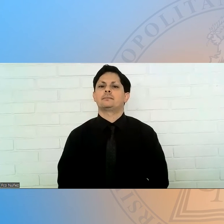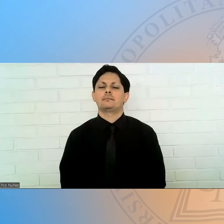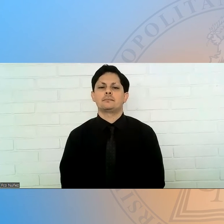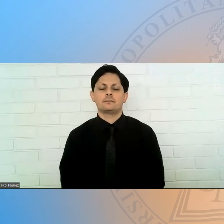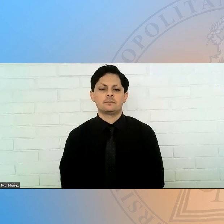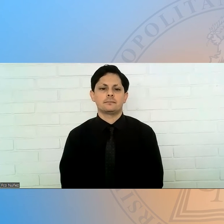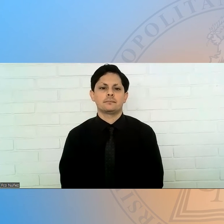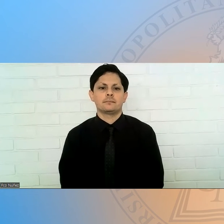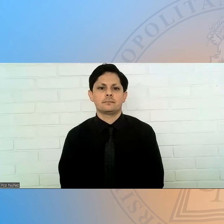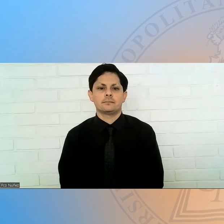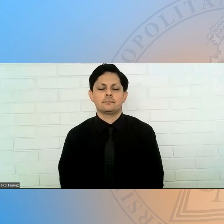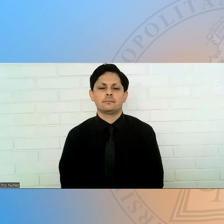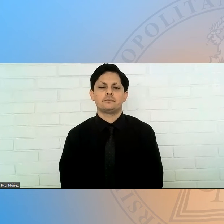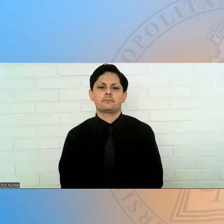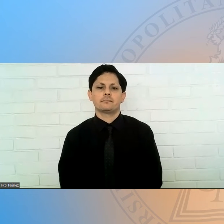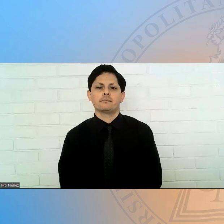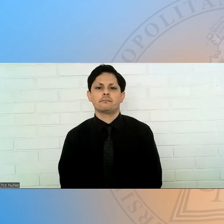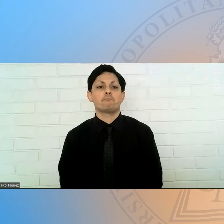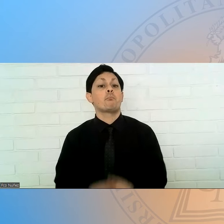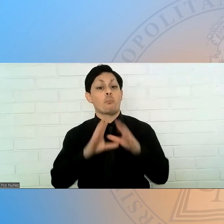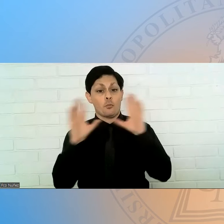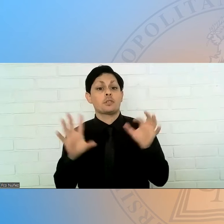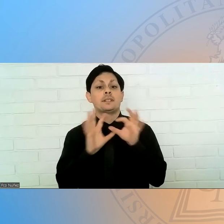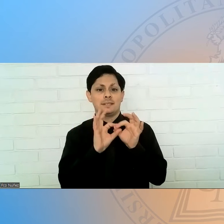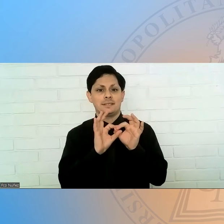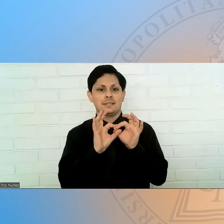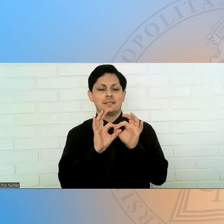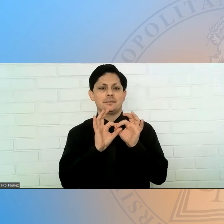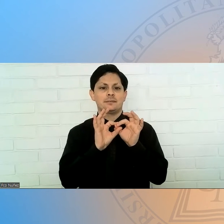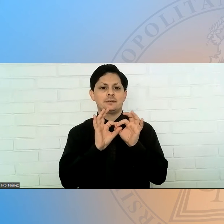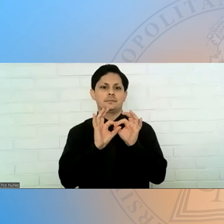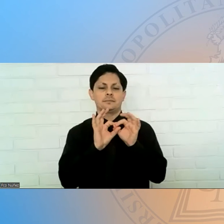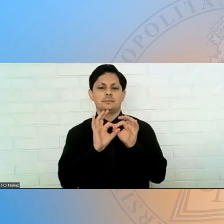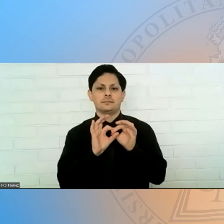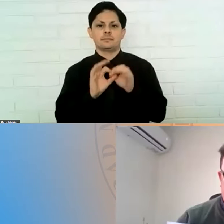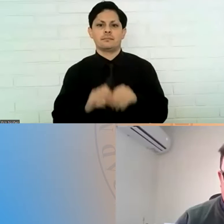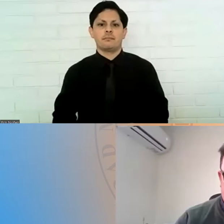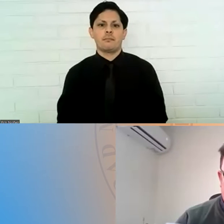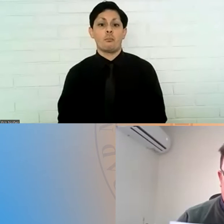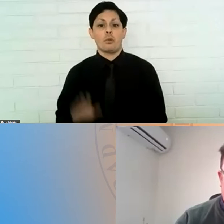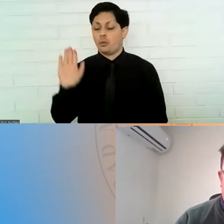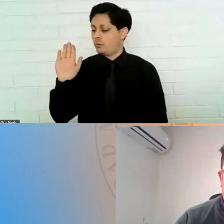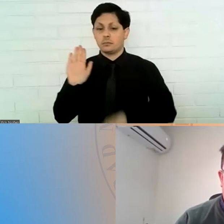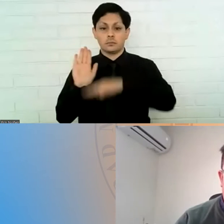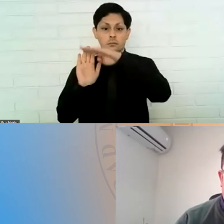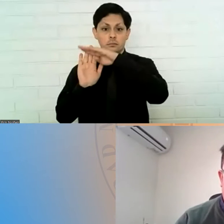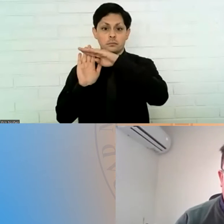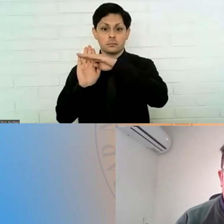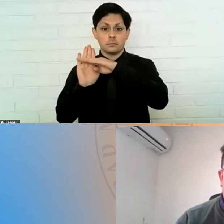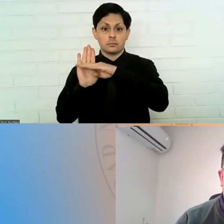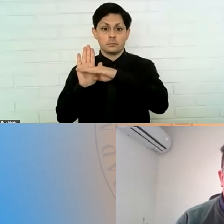Muchas gracias, Sardel. Bueno, continuando con el programa, vamos a dar